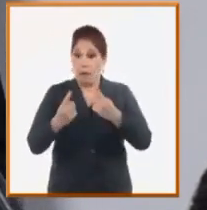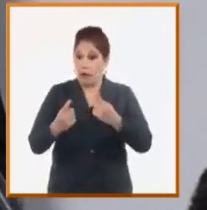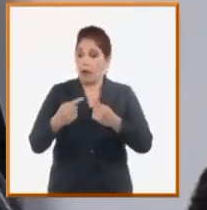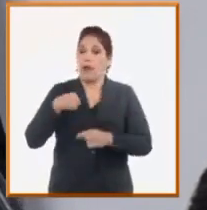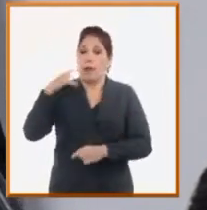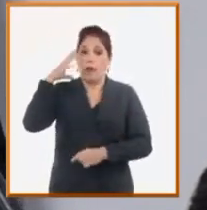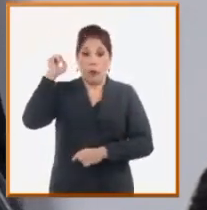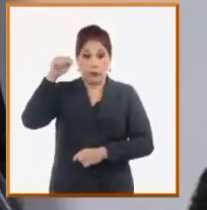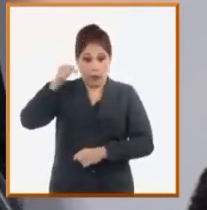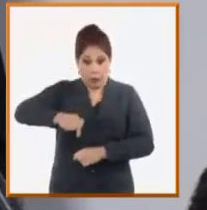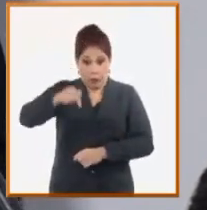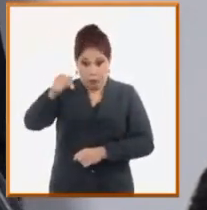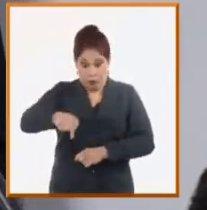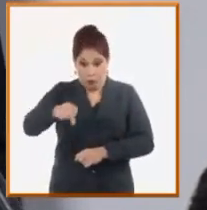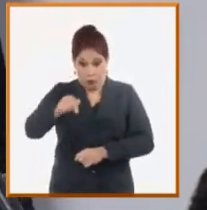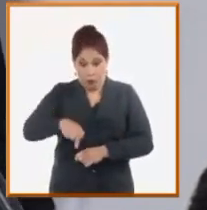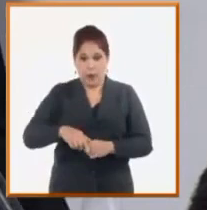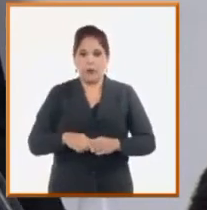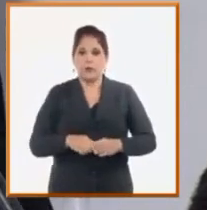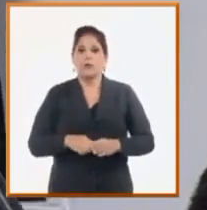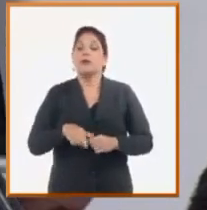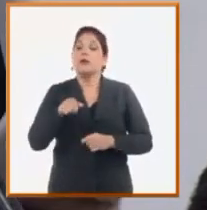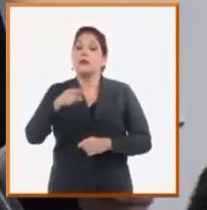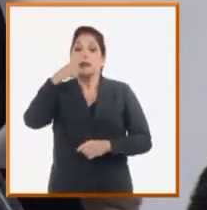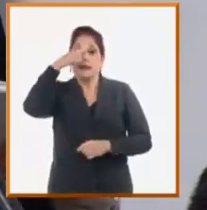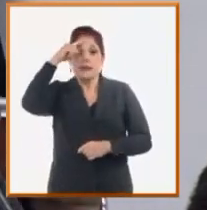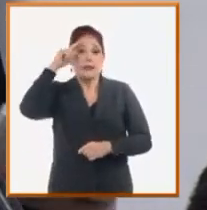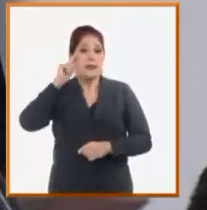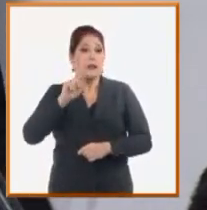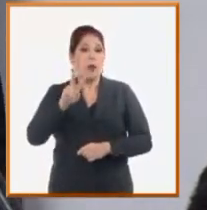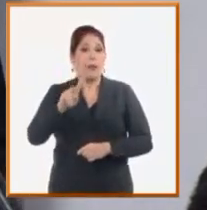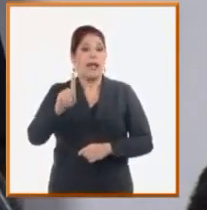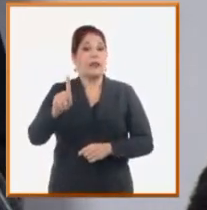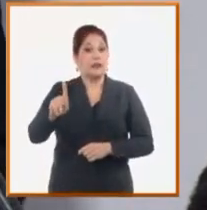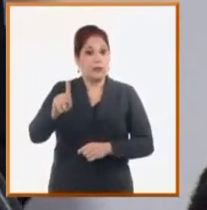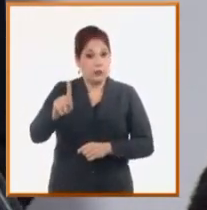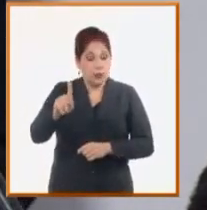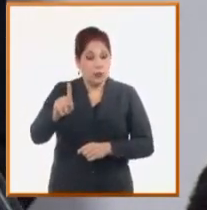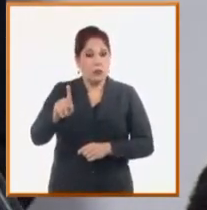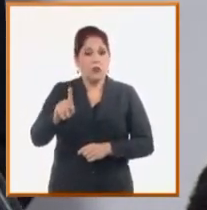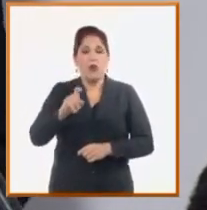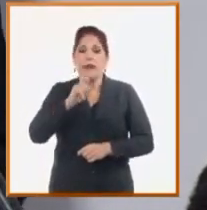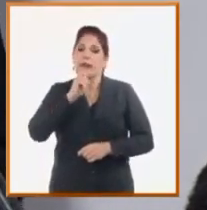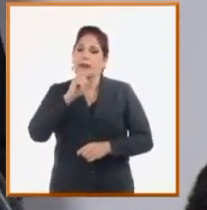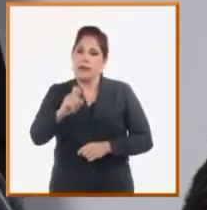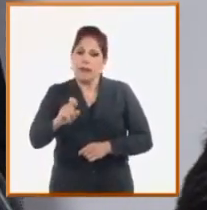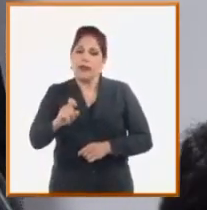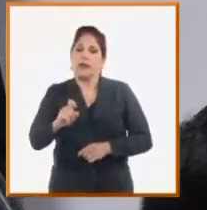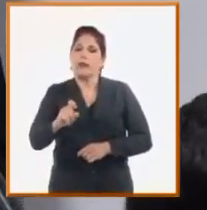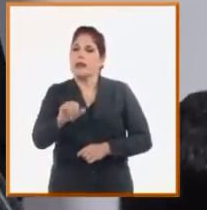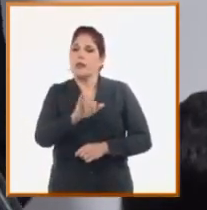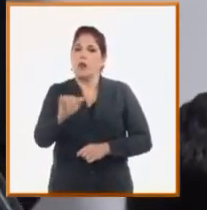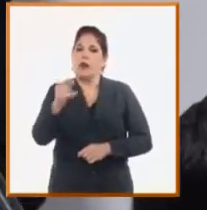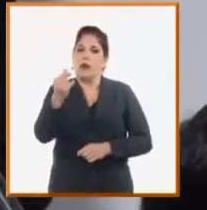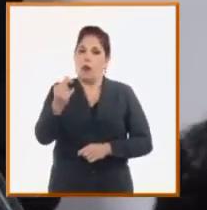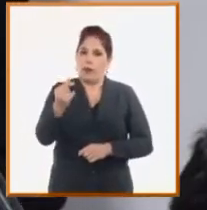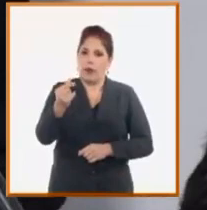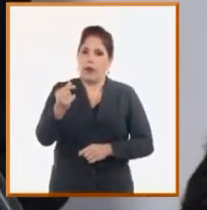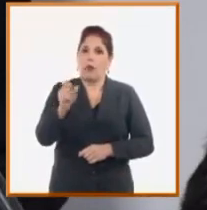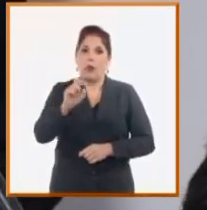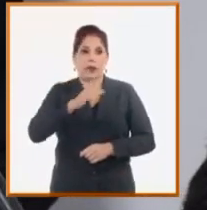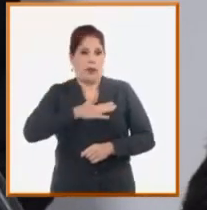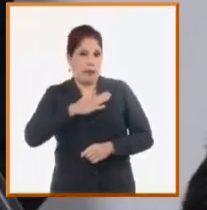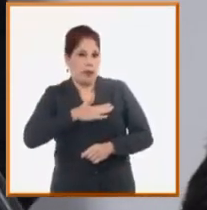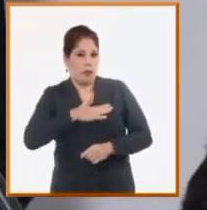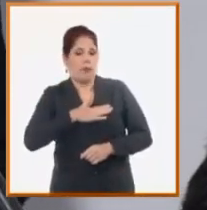evidentemente hoy, en pleno siglo XXI, hay la coexistencia de varios actores en la economía. Y creo que los